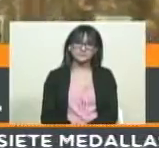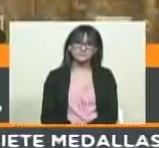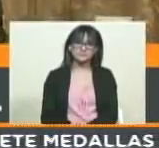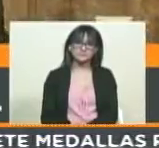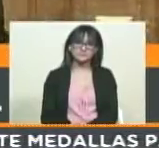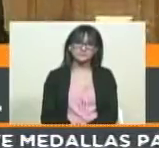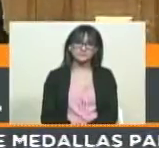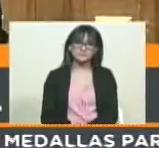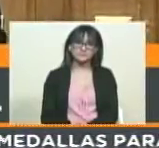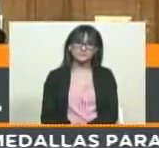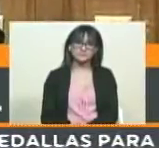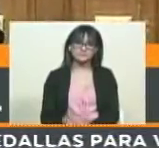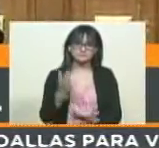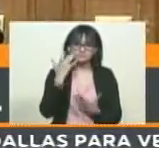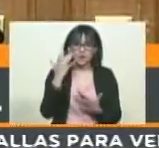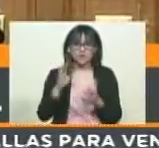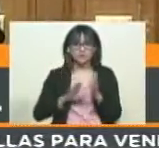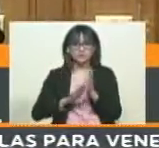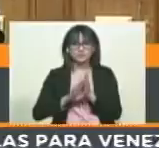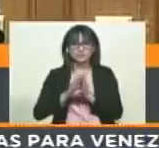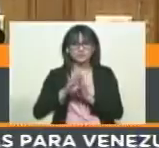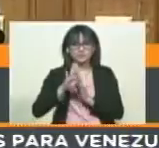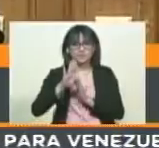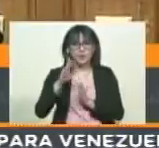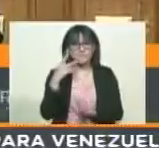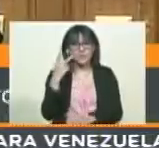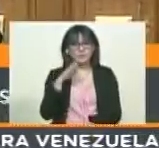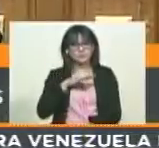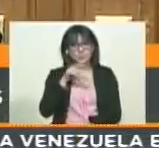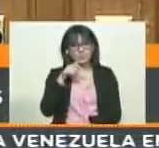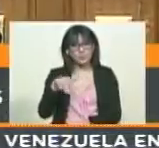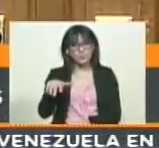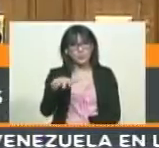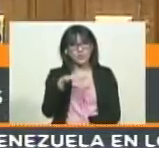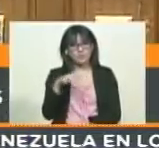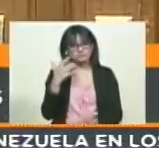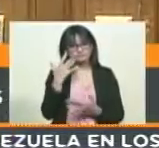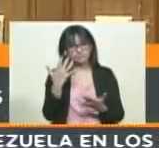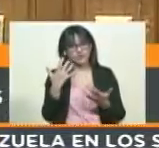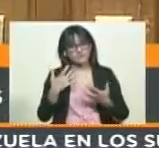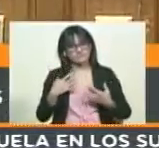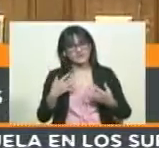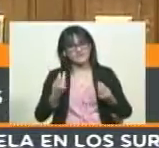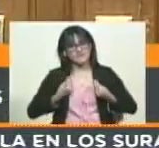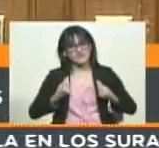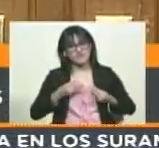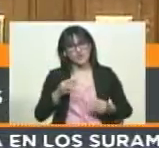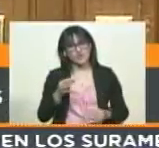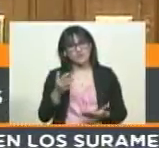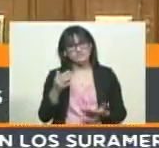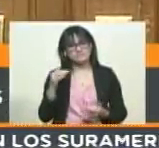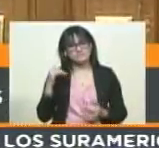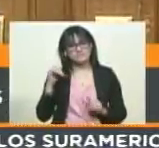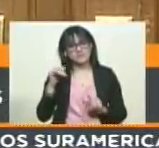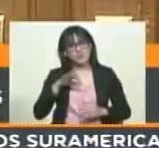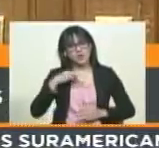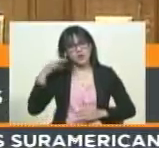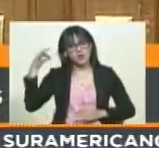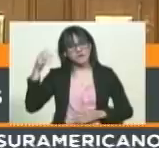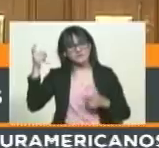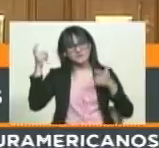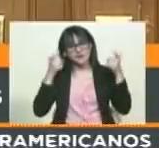Evidencia el crecimiento político del pueblo y muestra la vigencia del legado del comandante Chávez en el alma